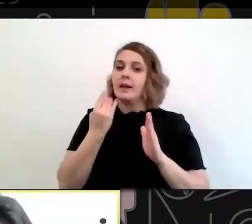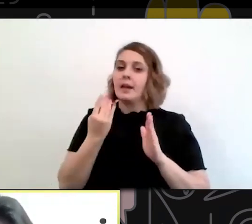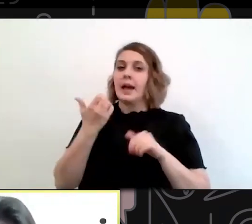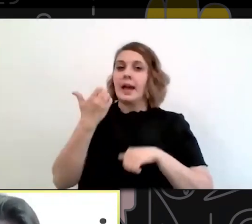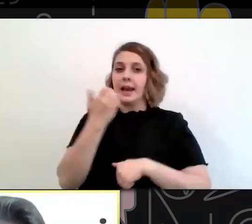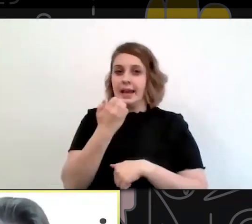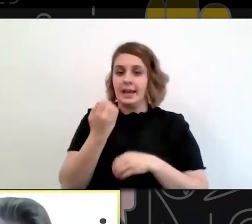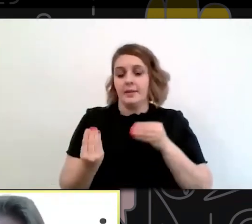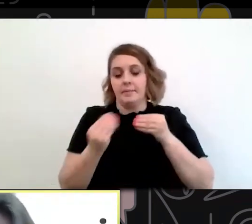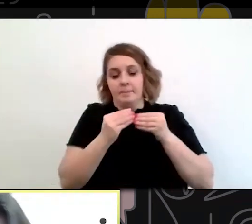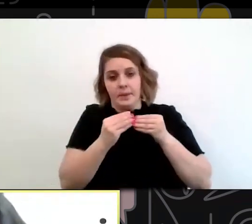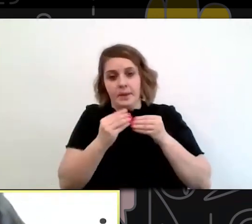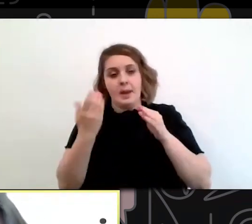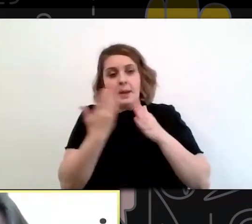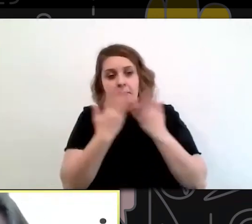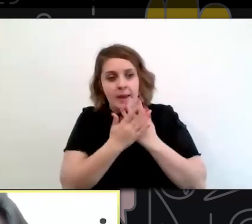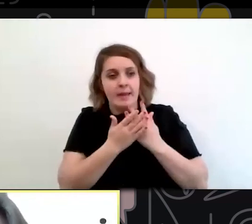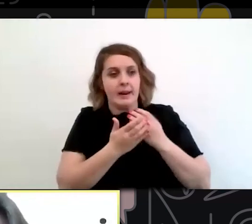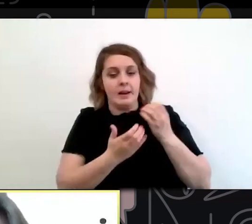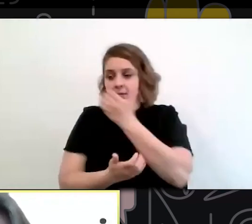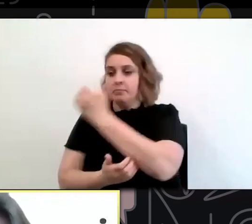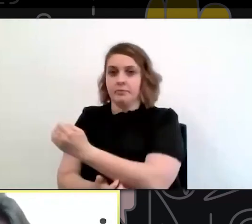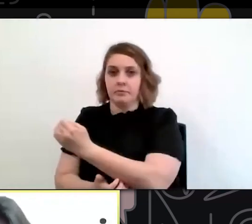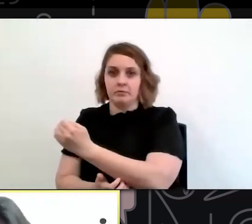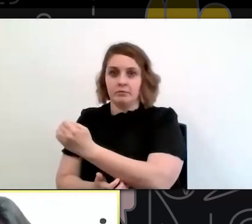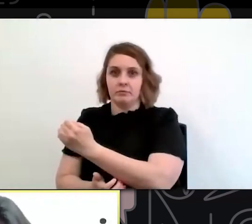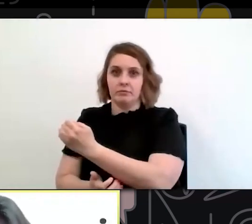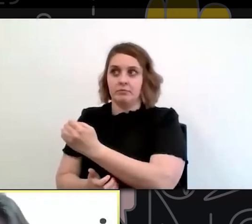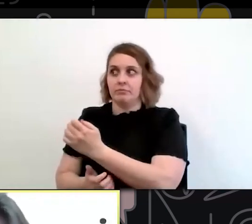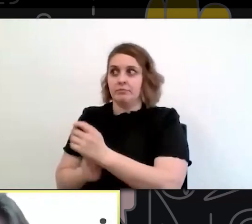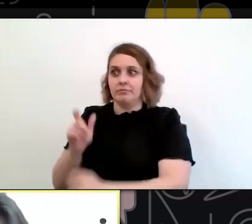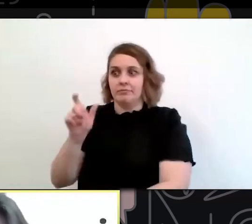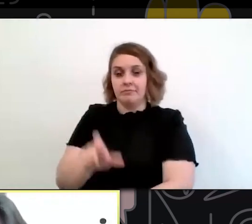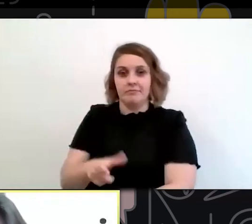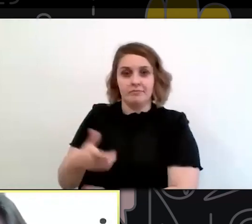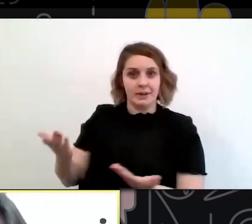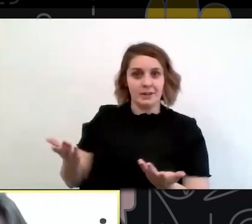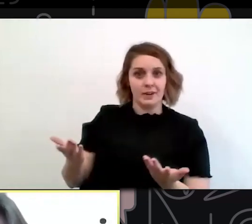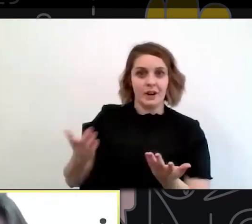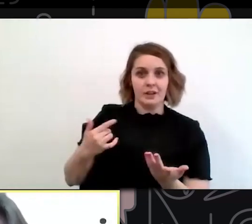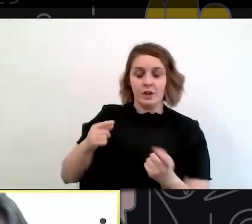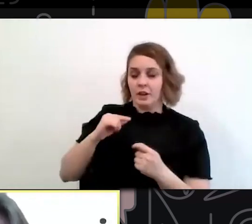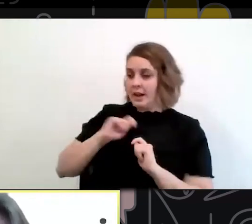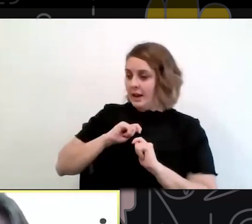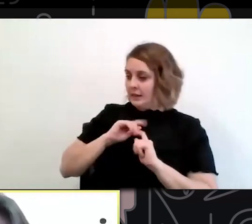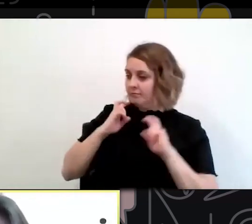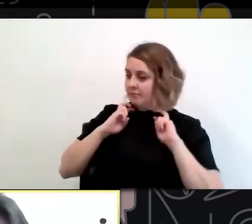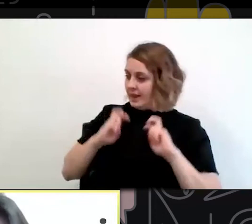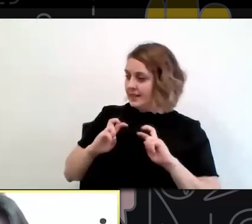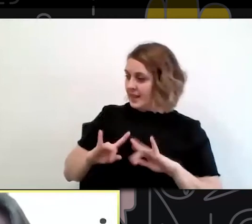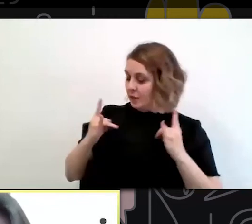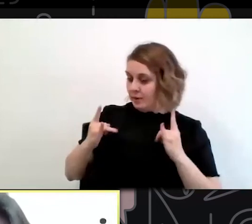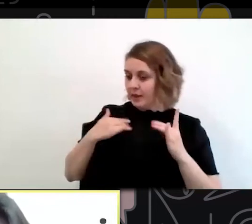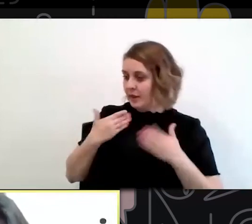jeringuilla, hacer la mezcla, cargarla y ponérsela. A cualquier persona eso te provoca una situación de estrés que te